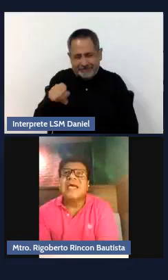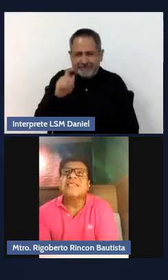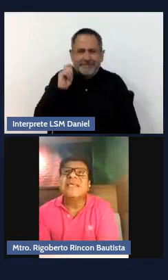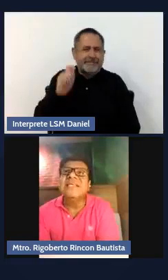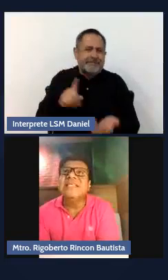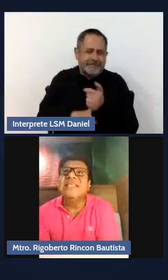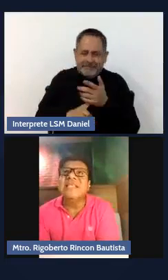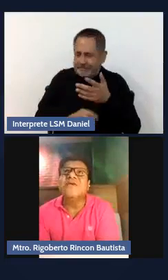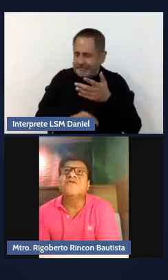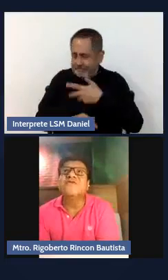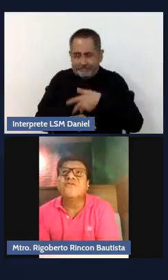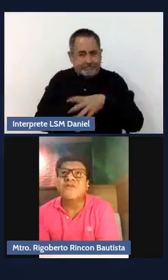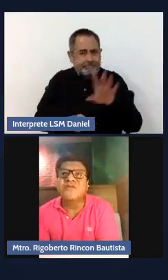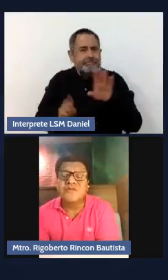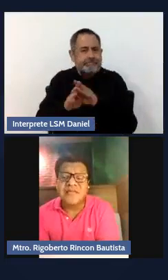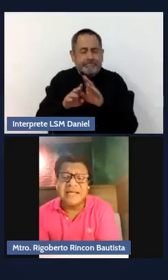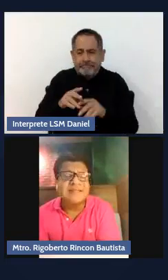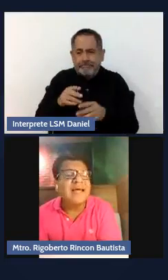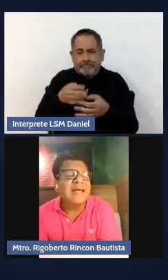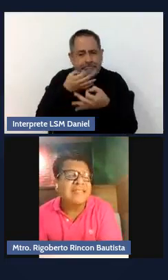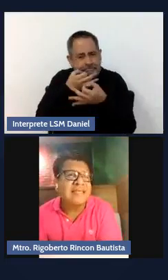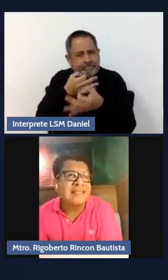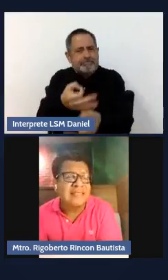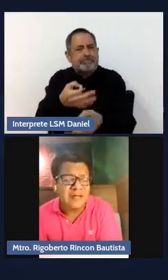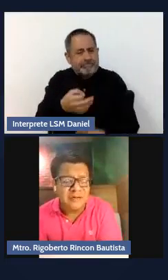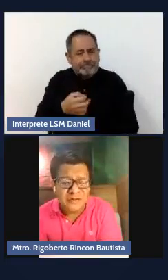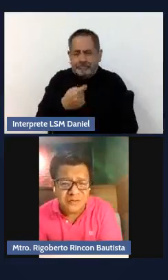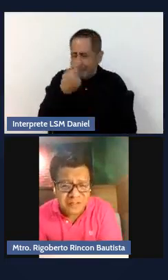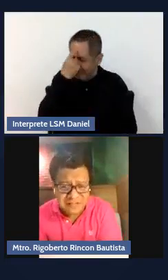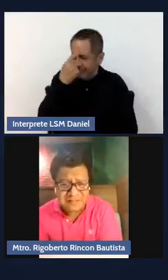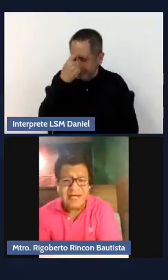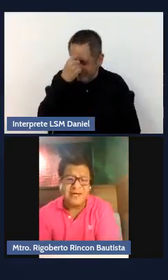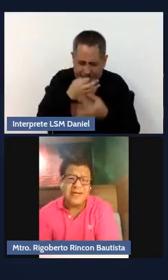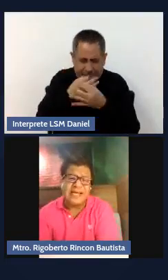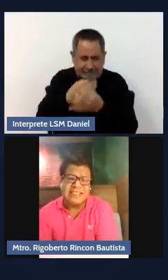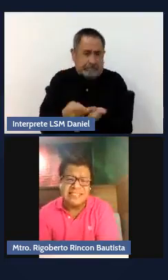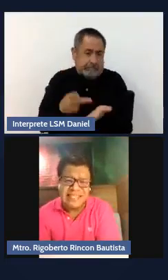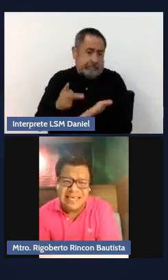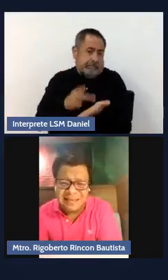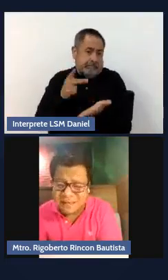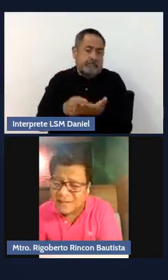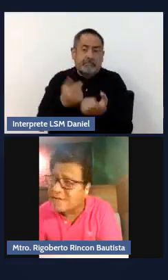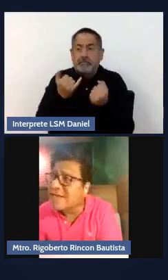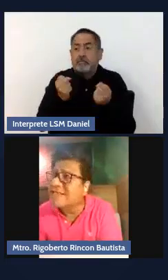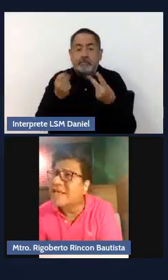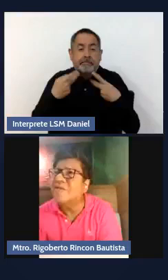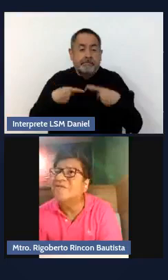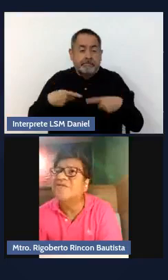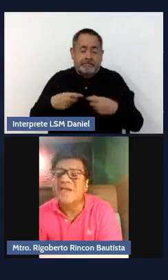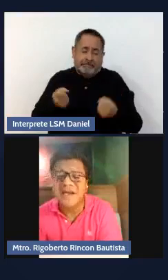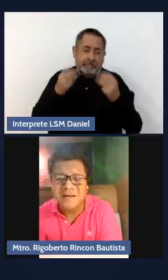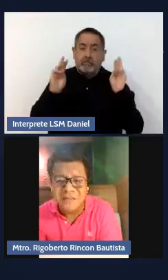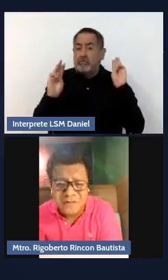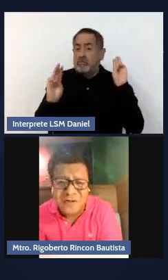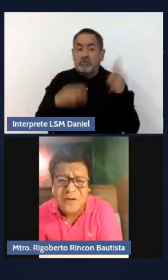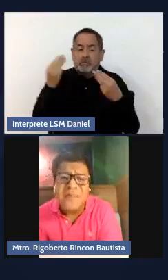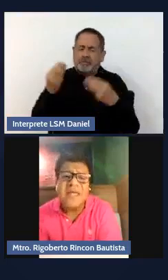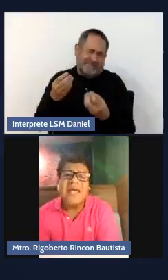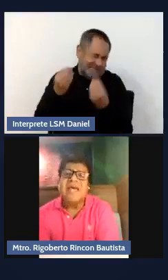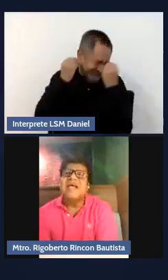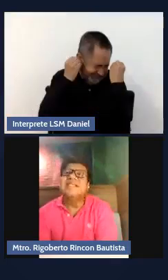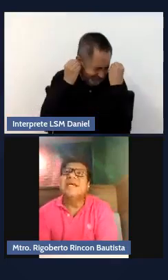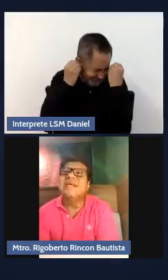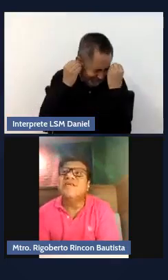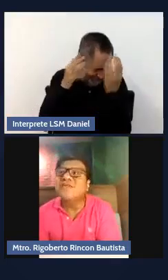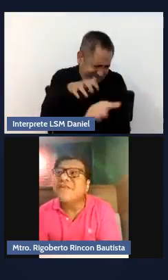de consumo de sustancia, este índice de consumo de tabaco, la cantidad de personas que consumen en el mundo, ya nos